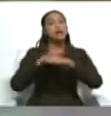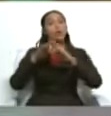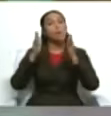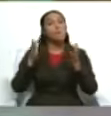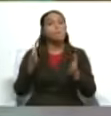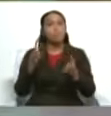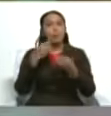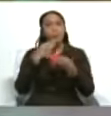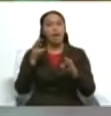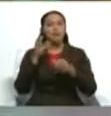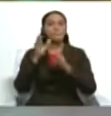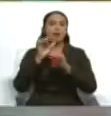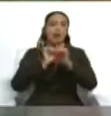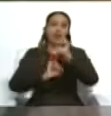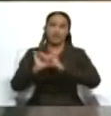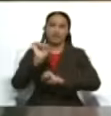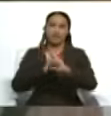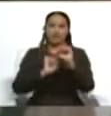Defensa. Vamos a ver.